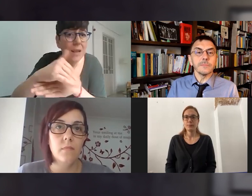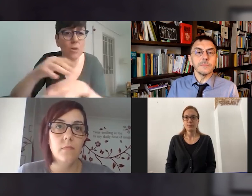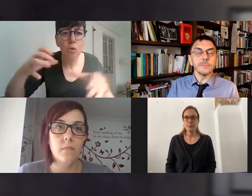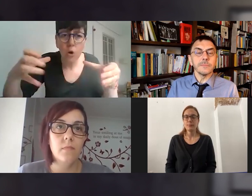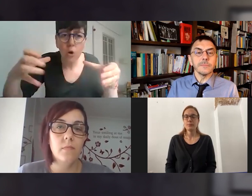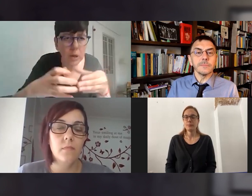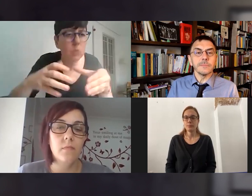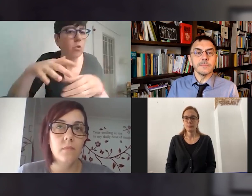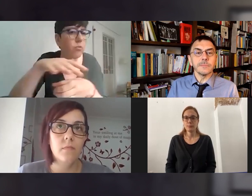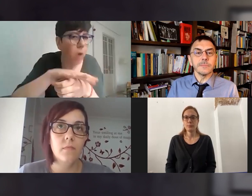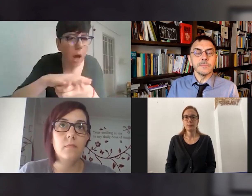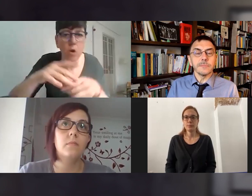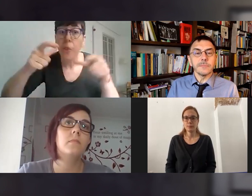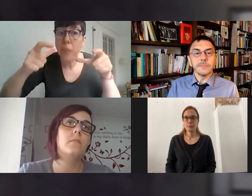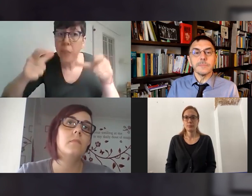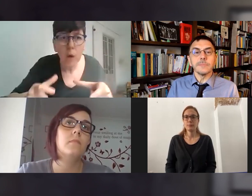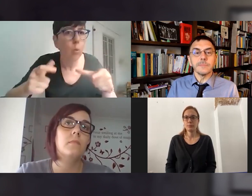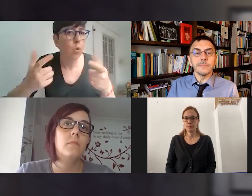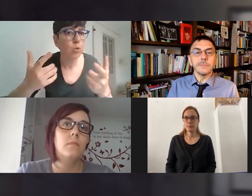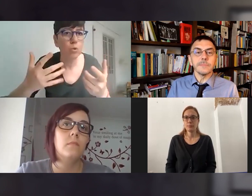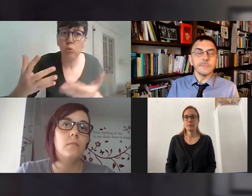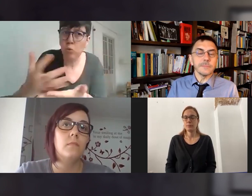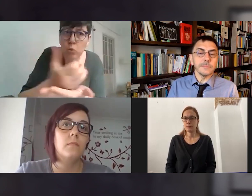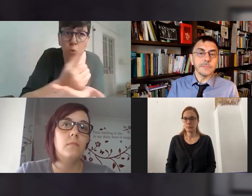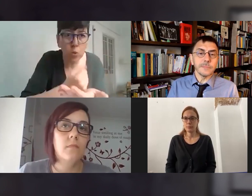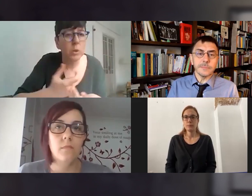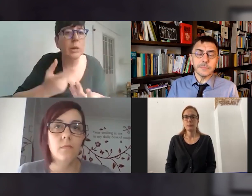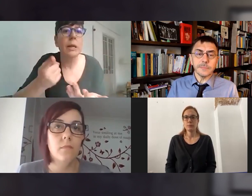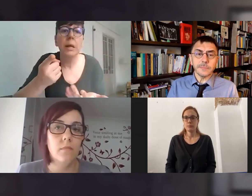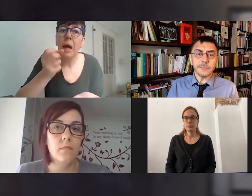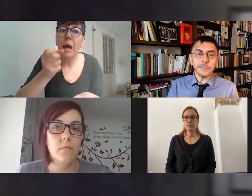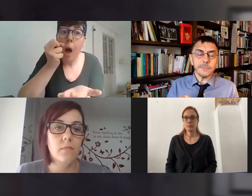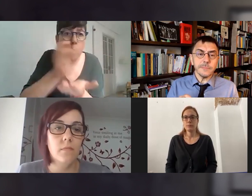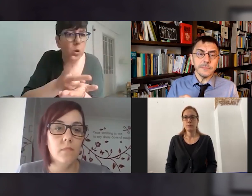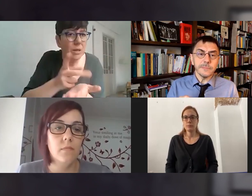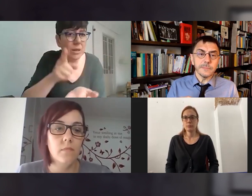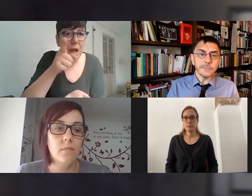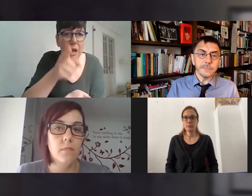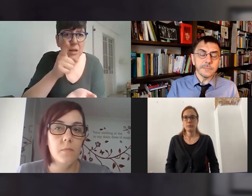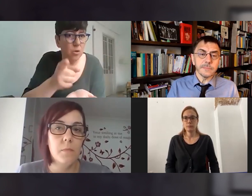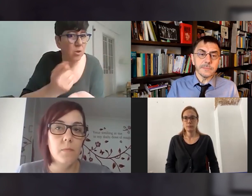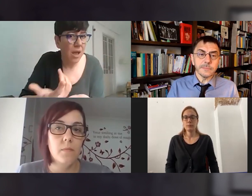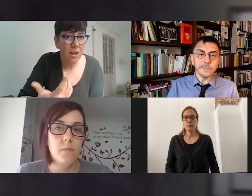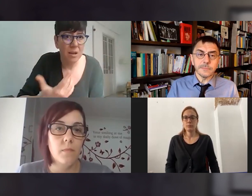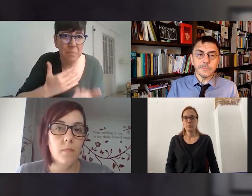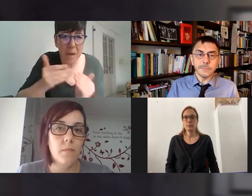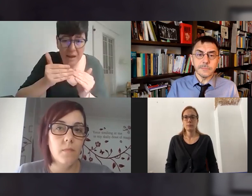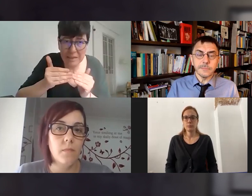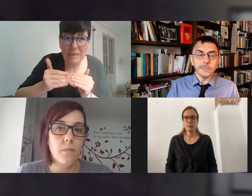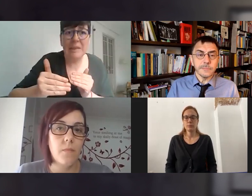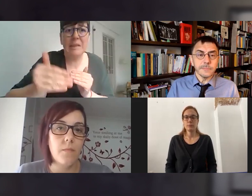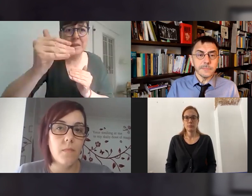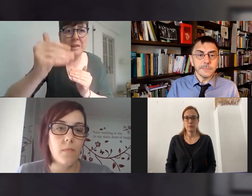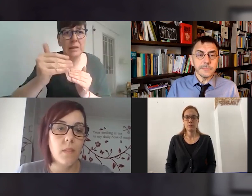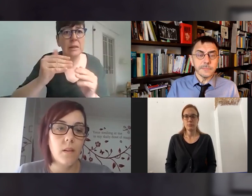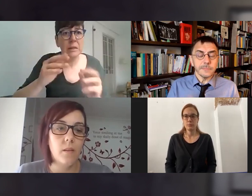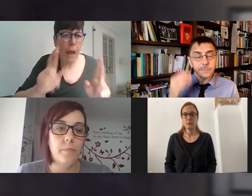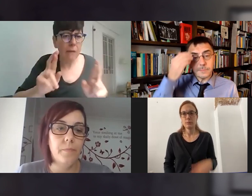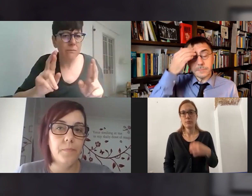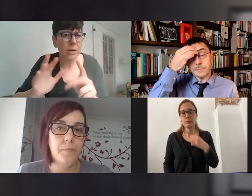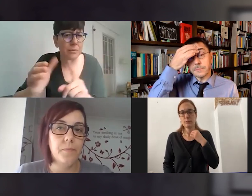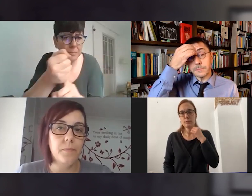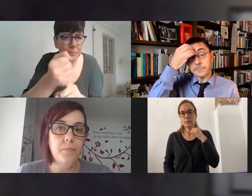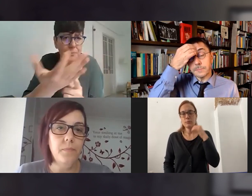mucho conocimiento, y eso está en las calles, en los barrios, en los círculos, y tenemos que movilizar. Yo creo que esa es la